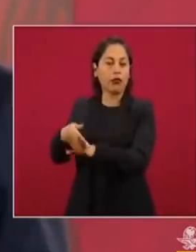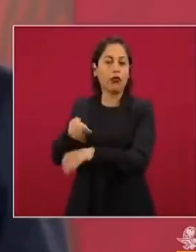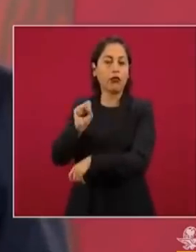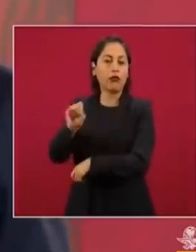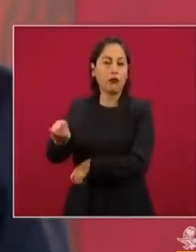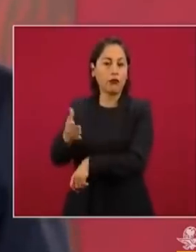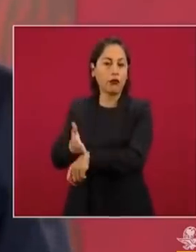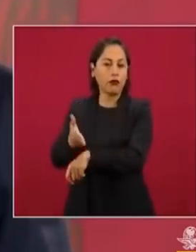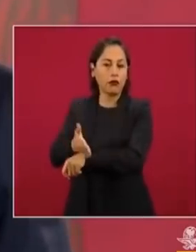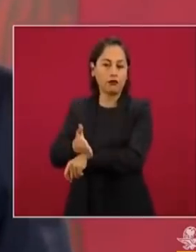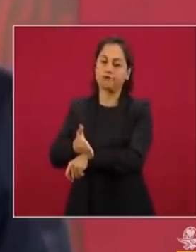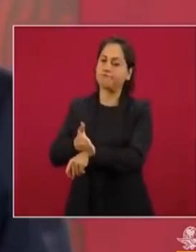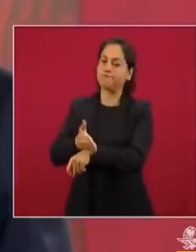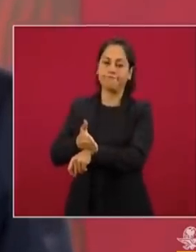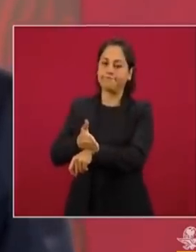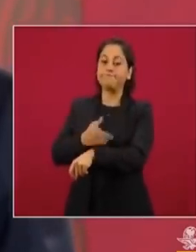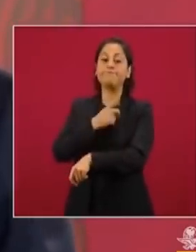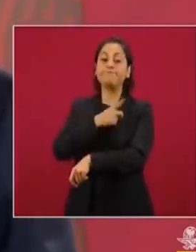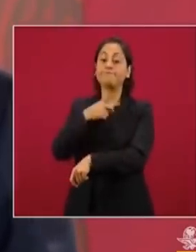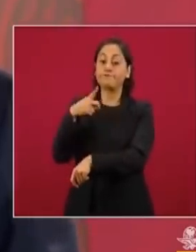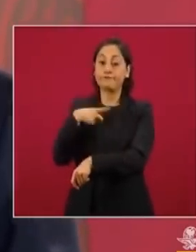nuestras instituciones fundamentales.